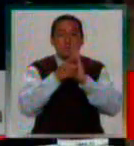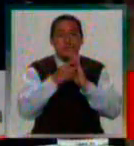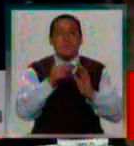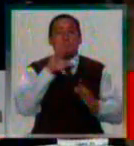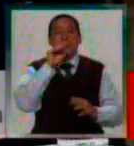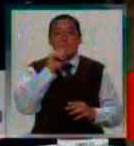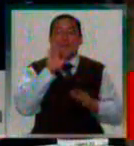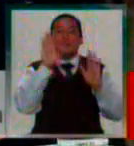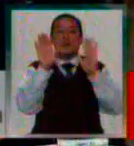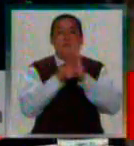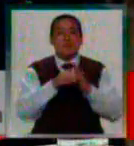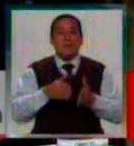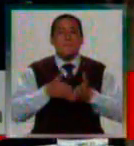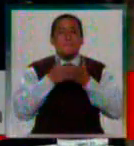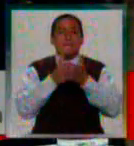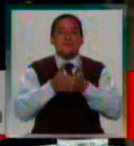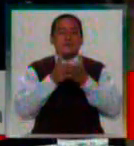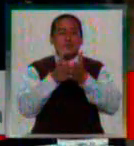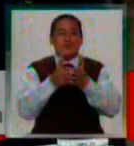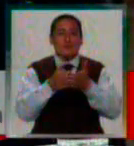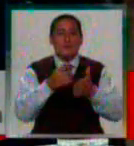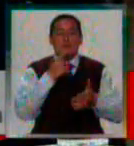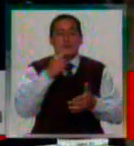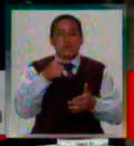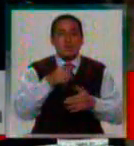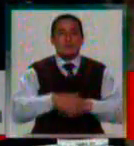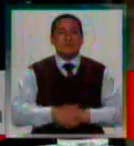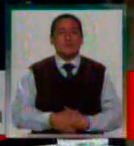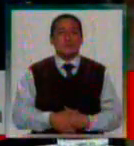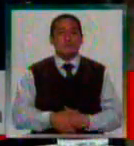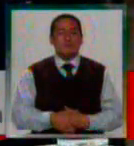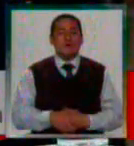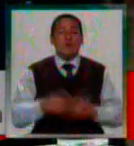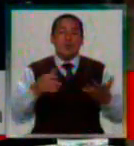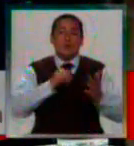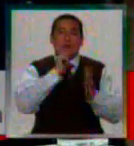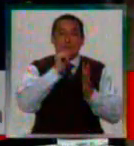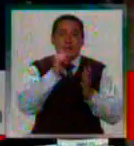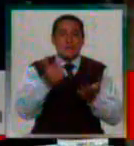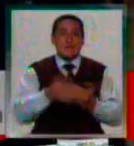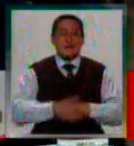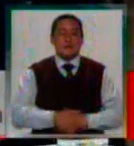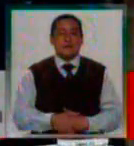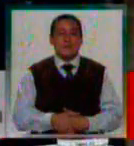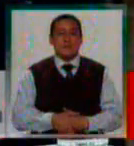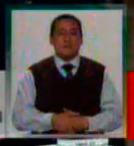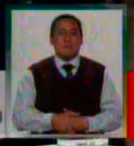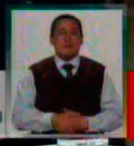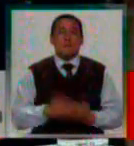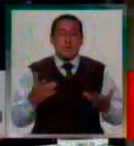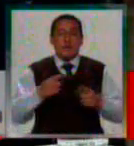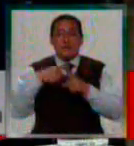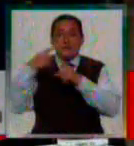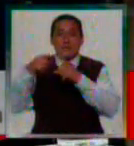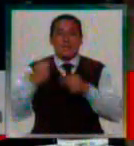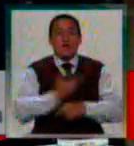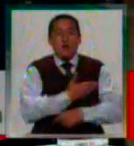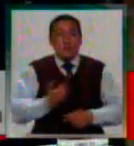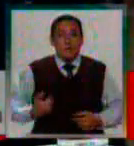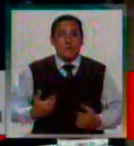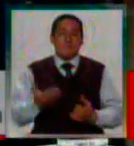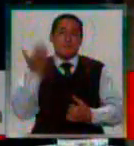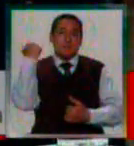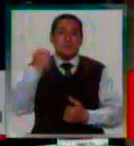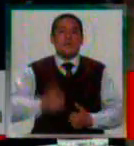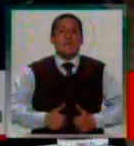hablar por ejemplo de pisco pisco es un un un déficit eh para los diferentes gobiernos de turno que